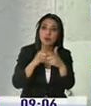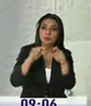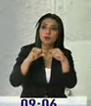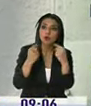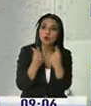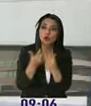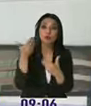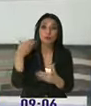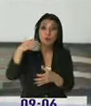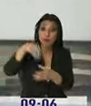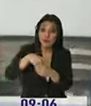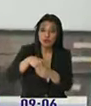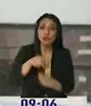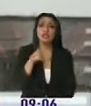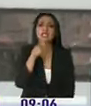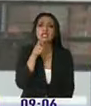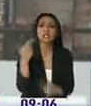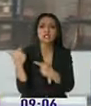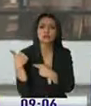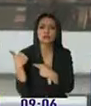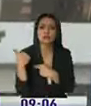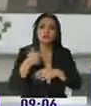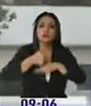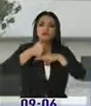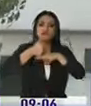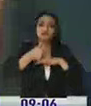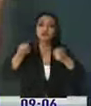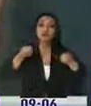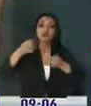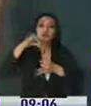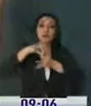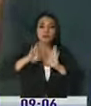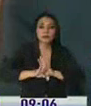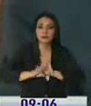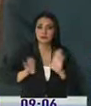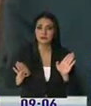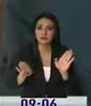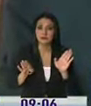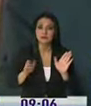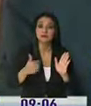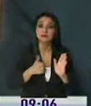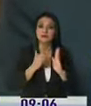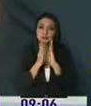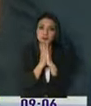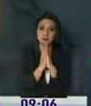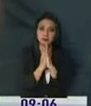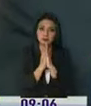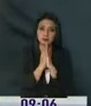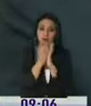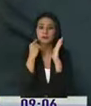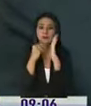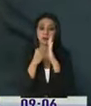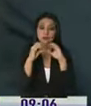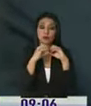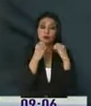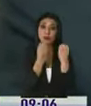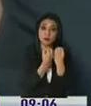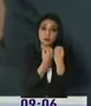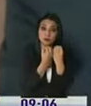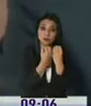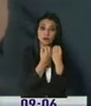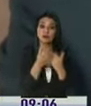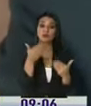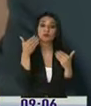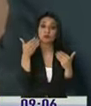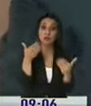litigio internos de las organizaciones políticas es el contencioso. Lo único que yo les pido es a las organizaciones políticas, a